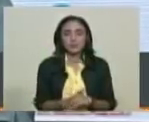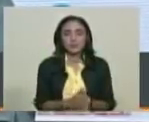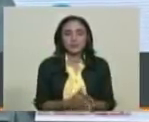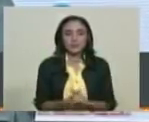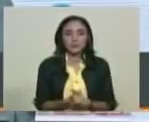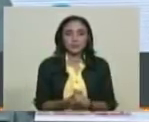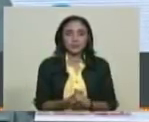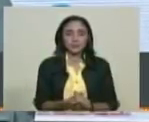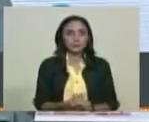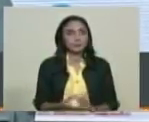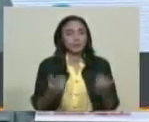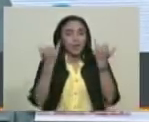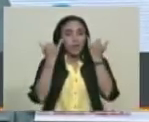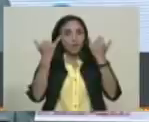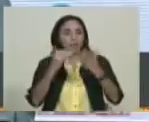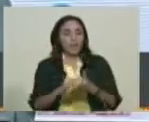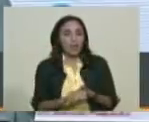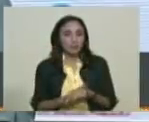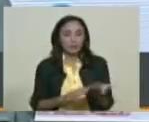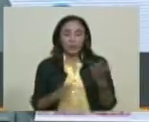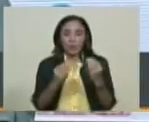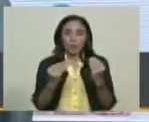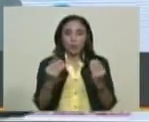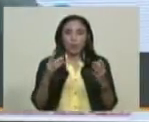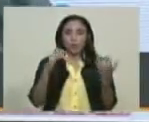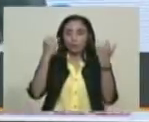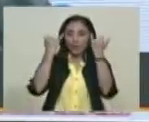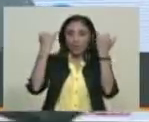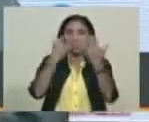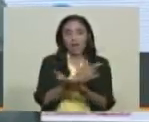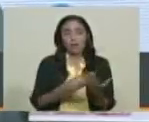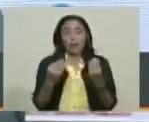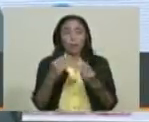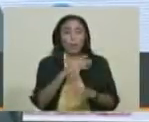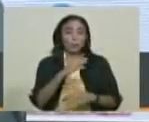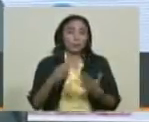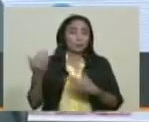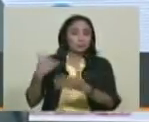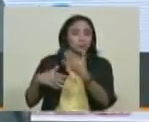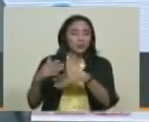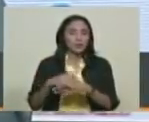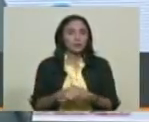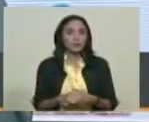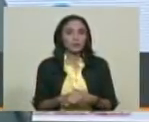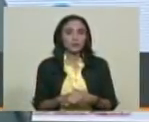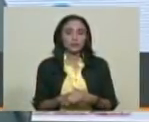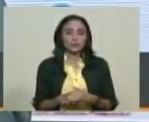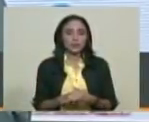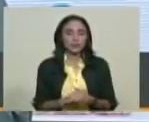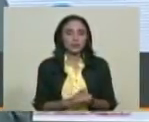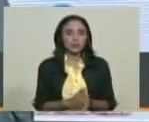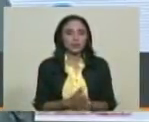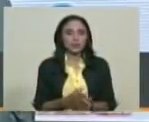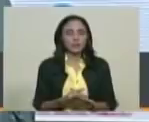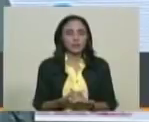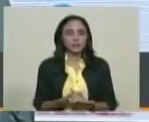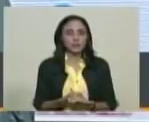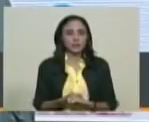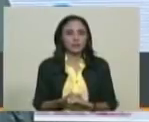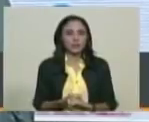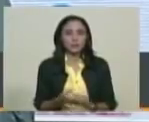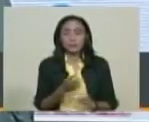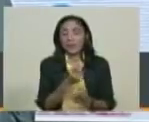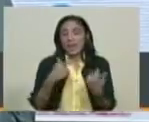A ideologías como esta, retrógrada, fascista, tuvo que enfrentarse varias generaciones de latinoamericanos. Cuando de esta forma ellos